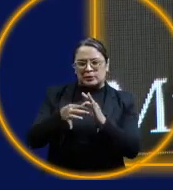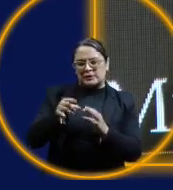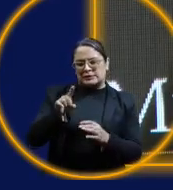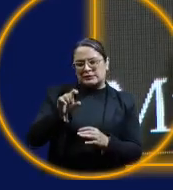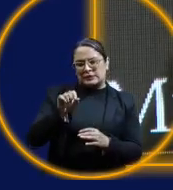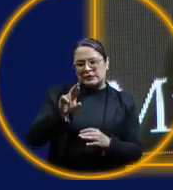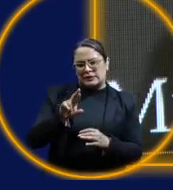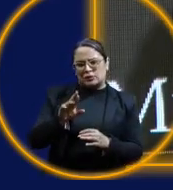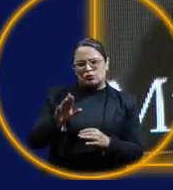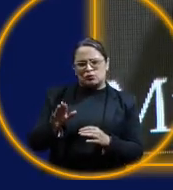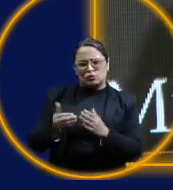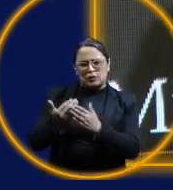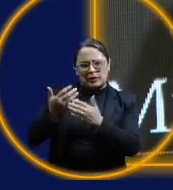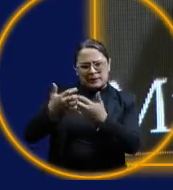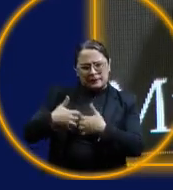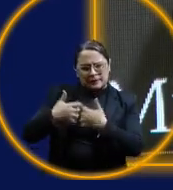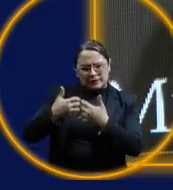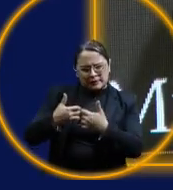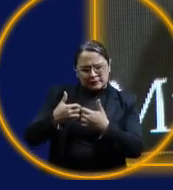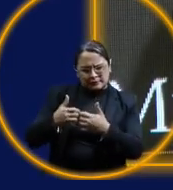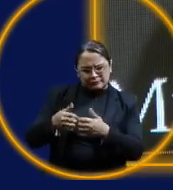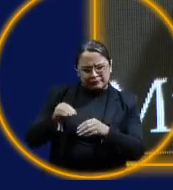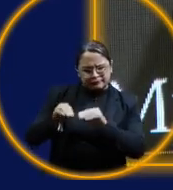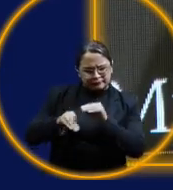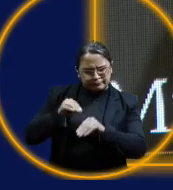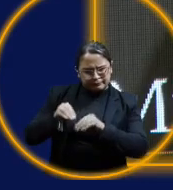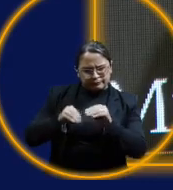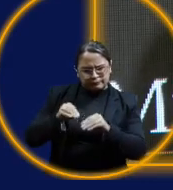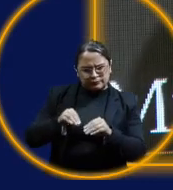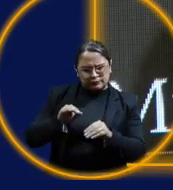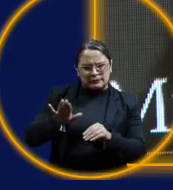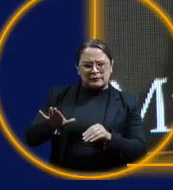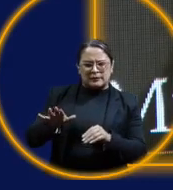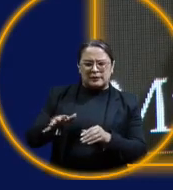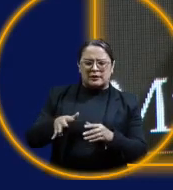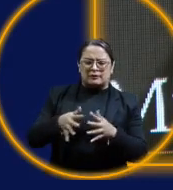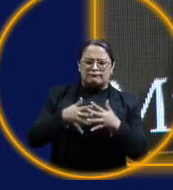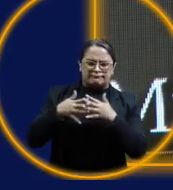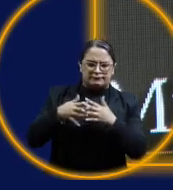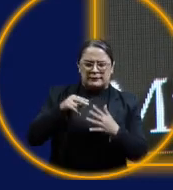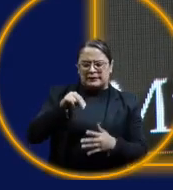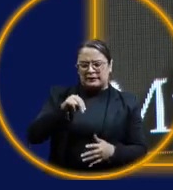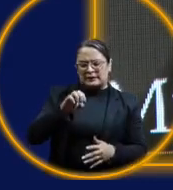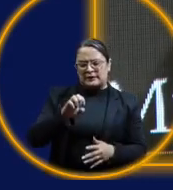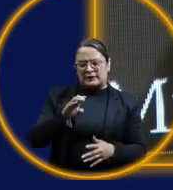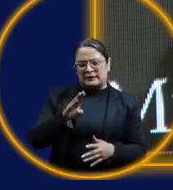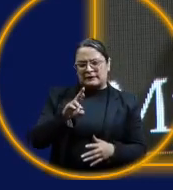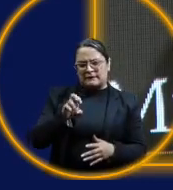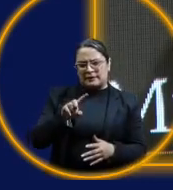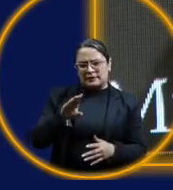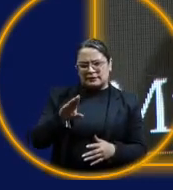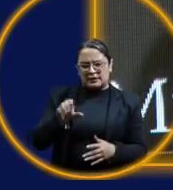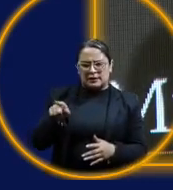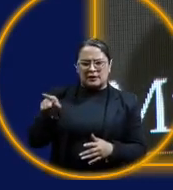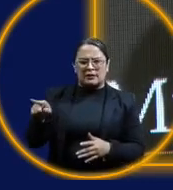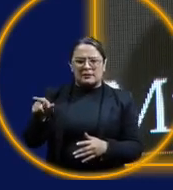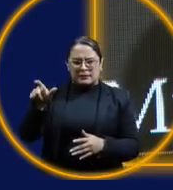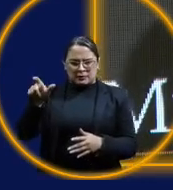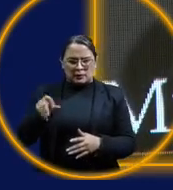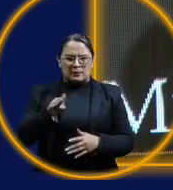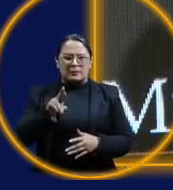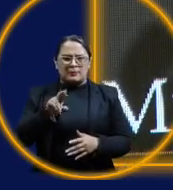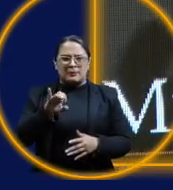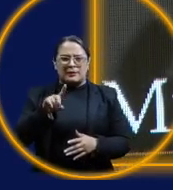Records no sé si conoces esa disquera es uno de Omaha en nebrasca es Peña y había un artista que se llamaba Bright